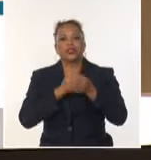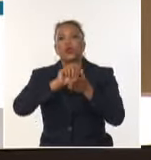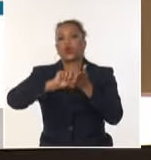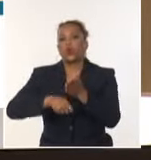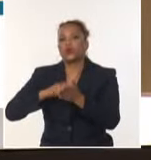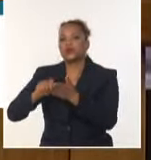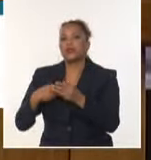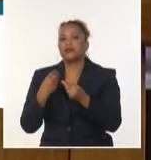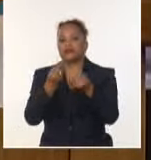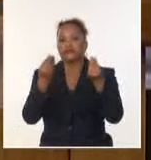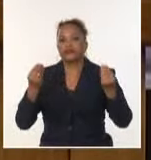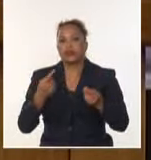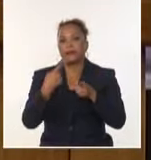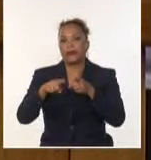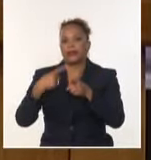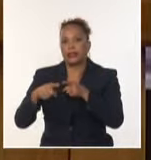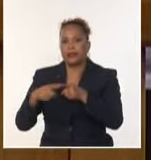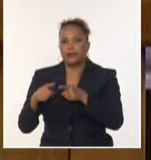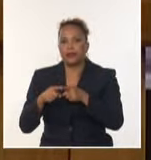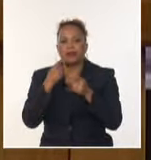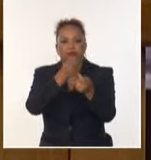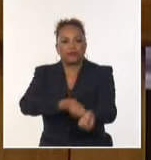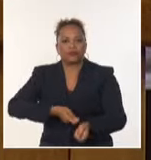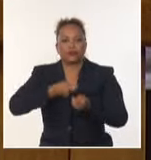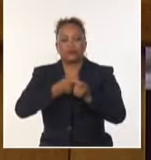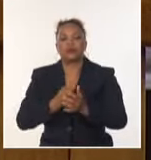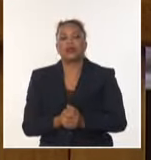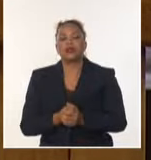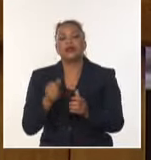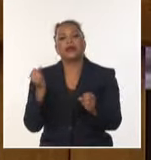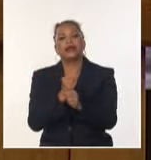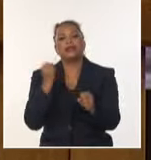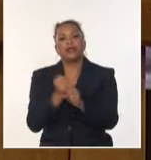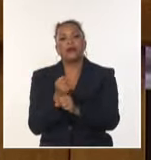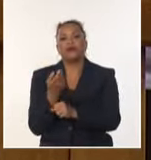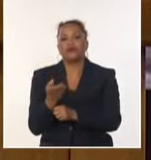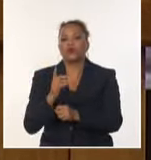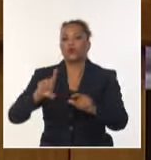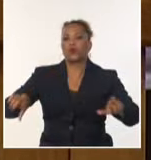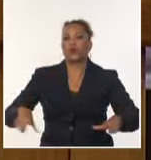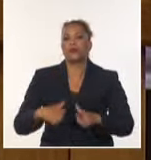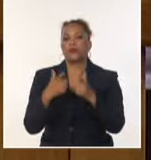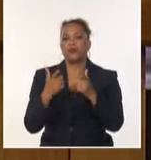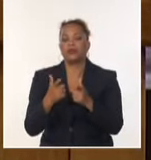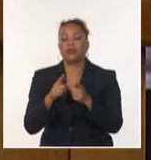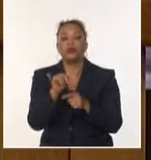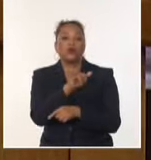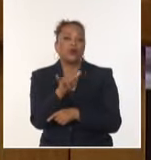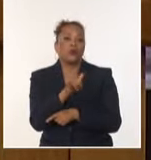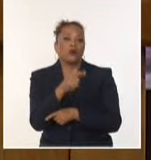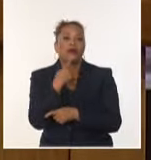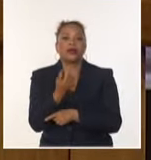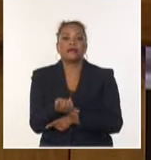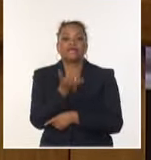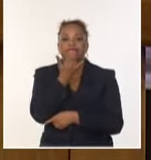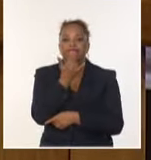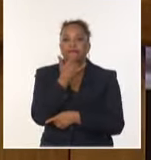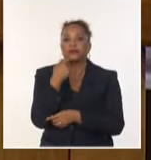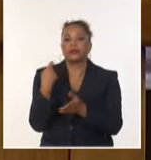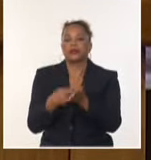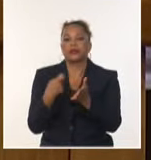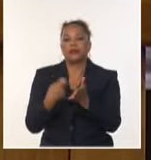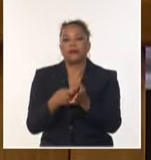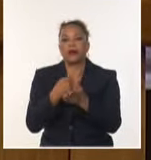entrega de materias primas agropecuarias, la gestión y exigencia por su cumplimiento, así como las dificultades con financiamiento para